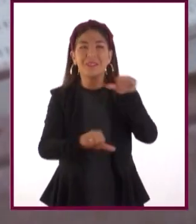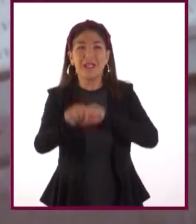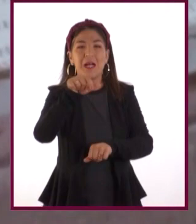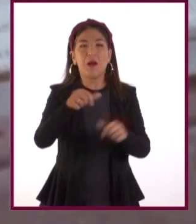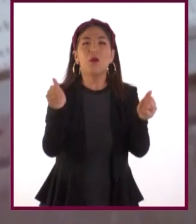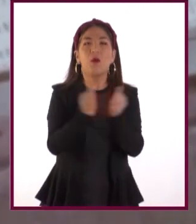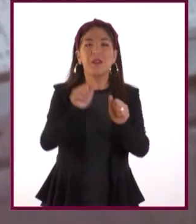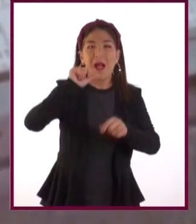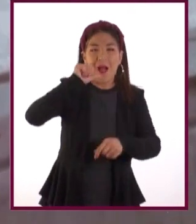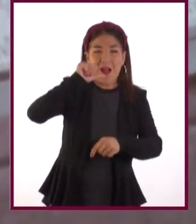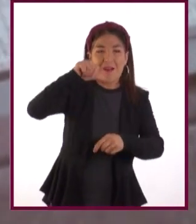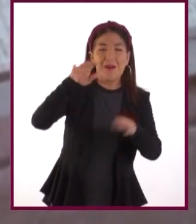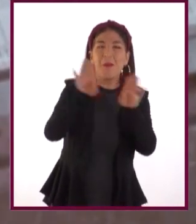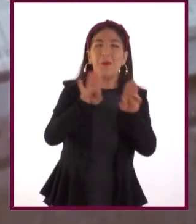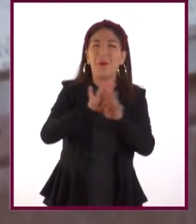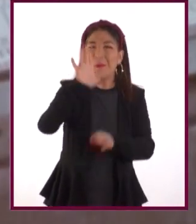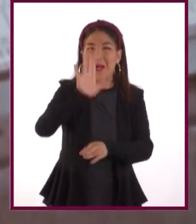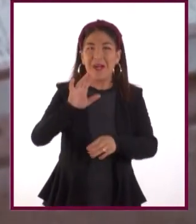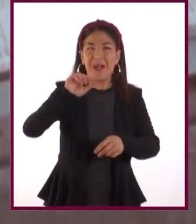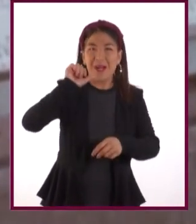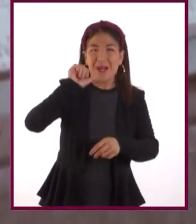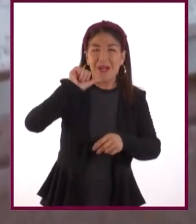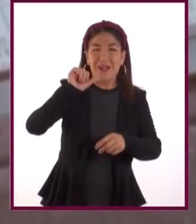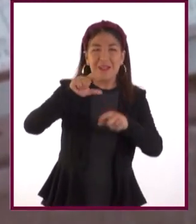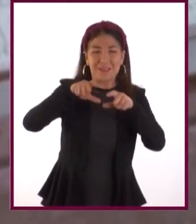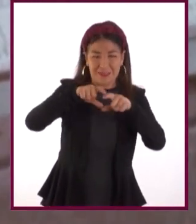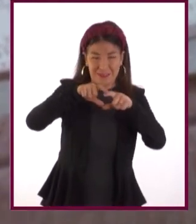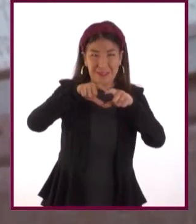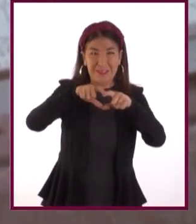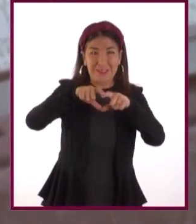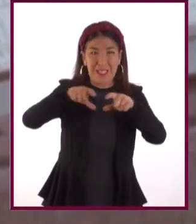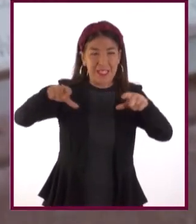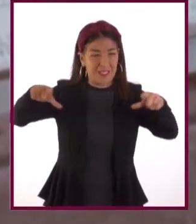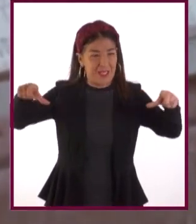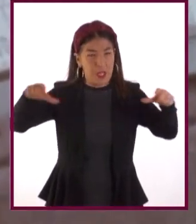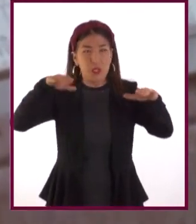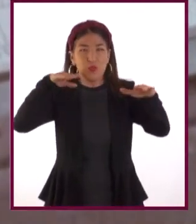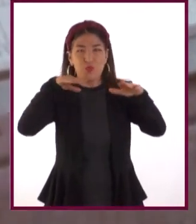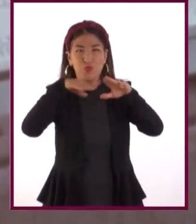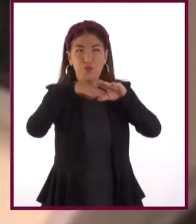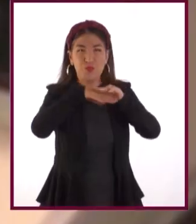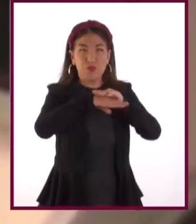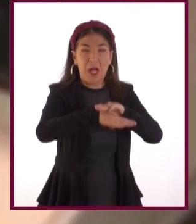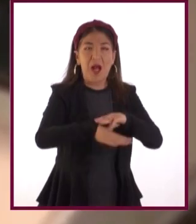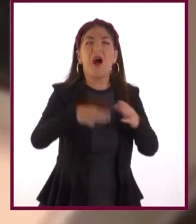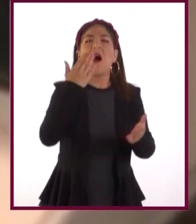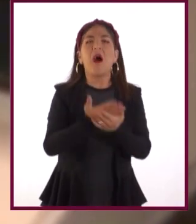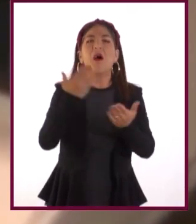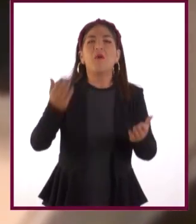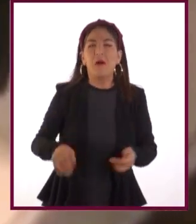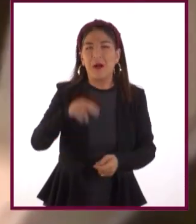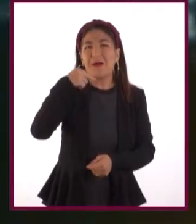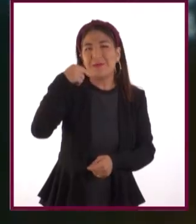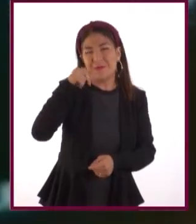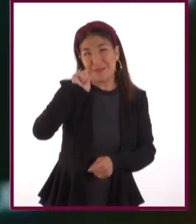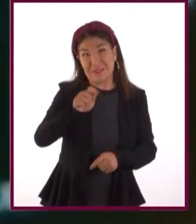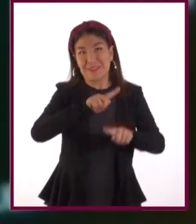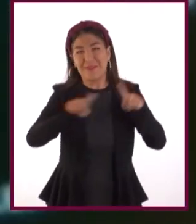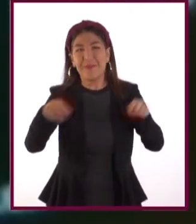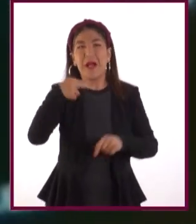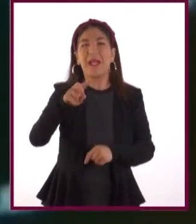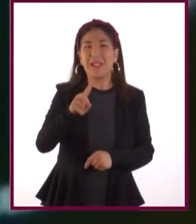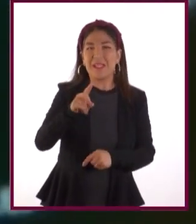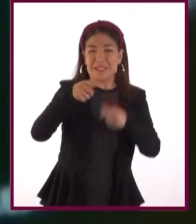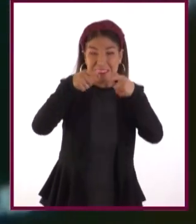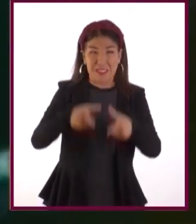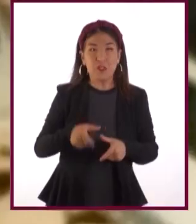después fueron sustituidas por cintas magnéticas y ahora utilizamos nuestros discos duros. Lo que pasa cuando